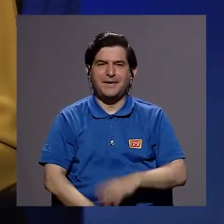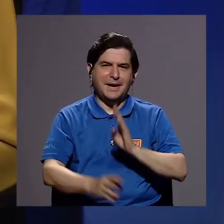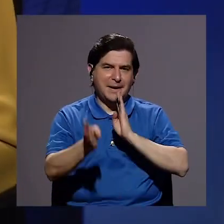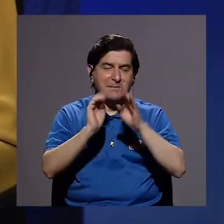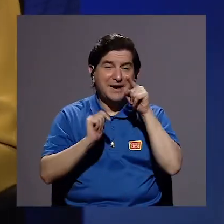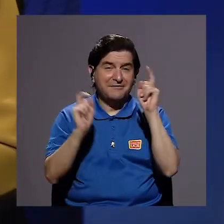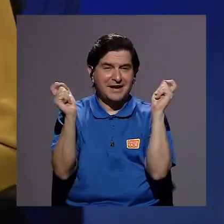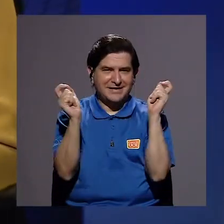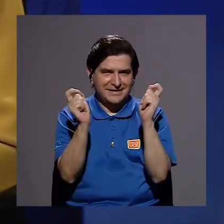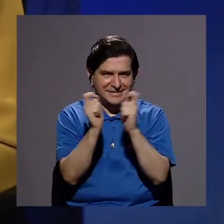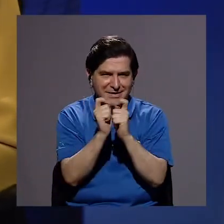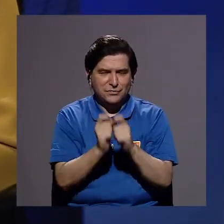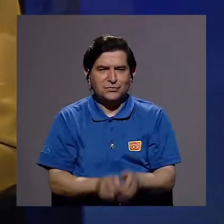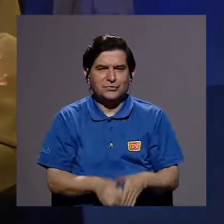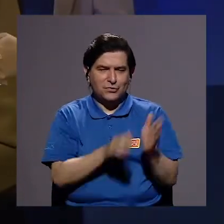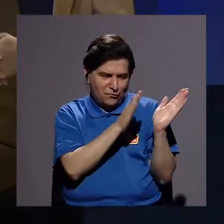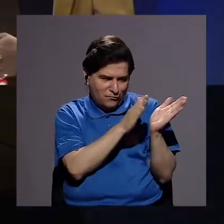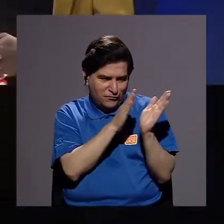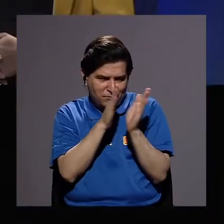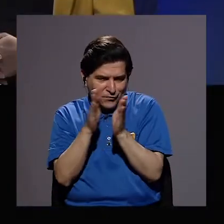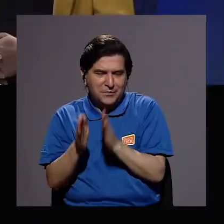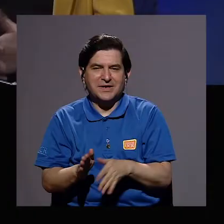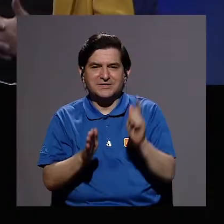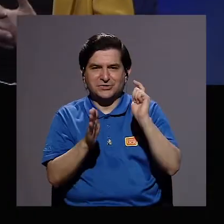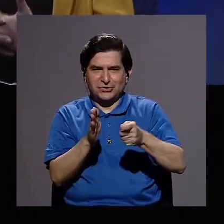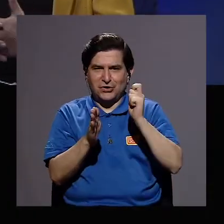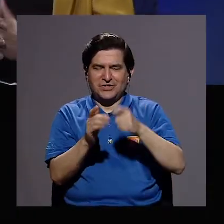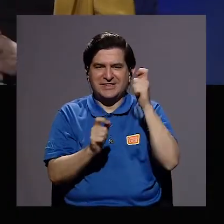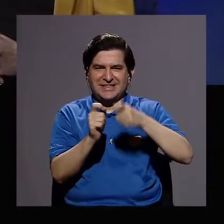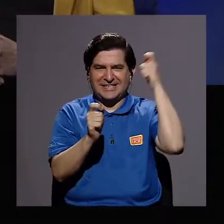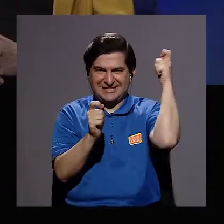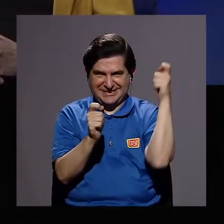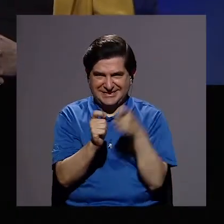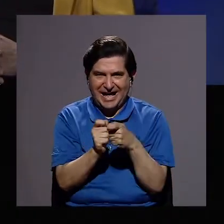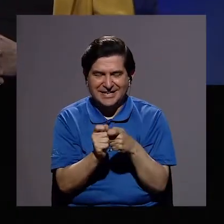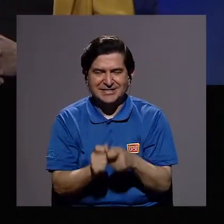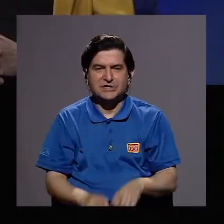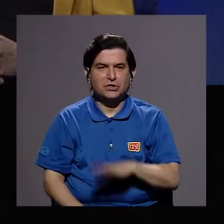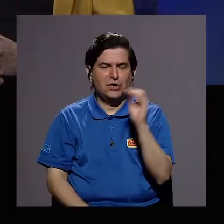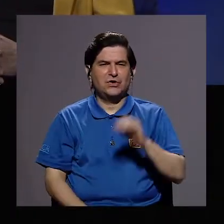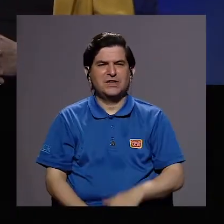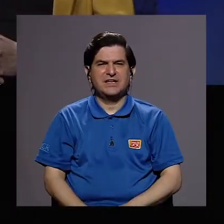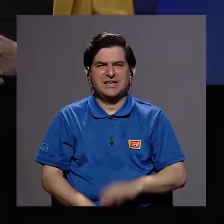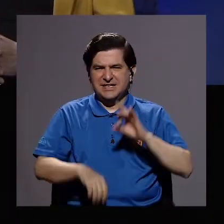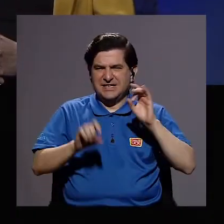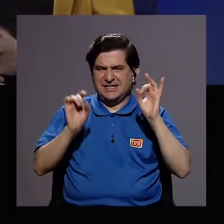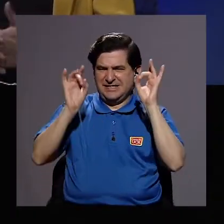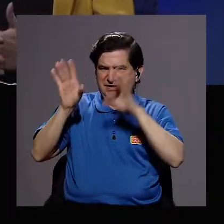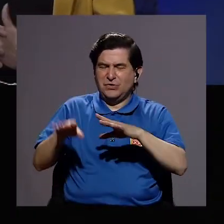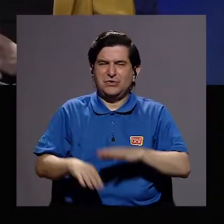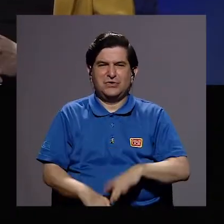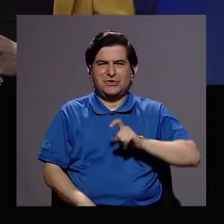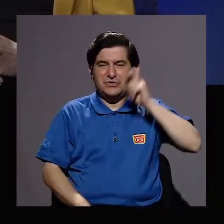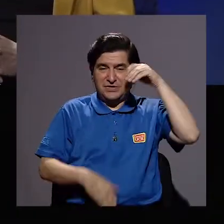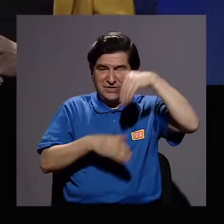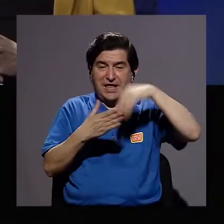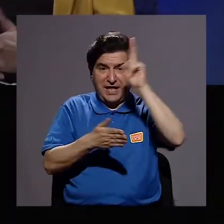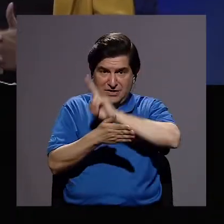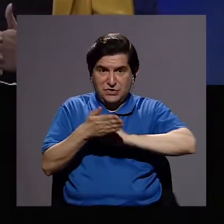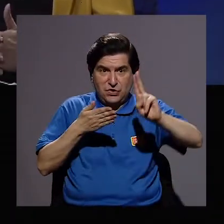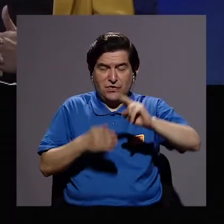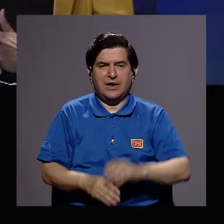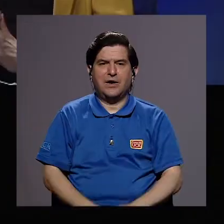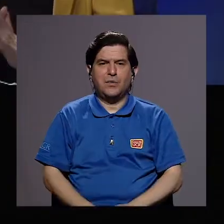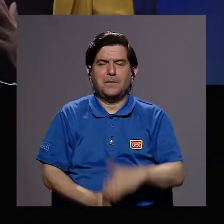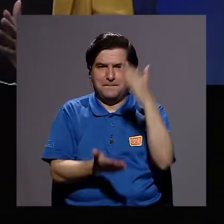Para conversar sobre esa, la formación en derecho específicamente y el sexismo en la academia,